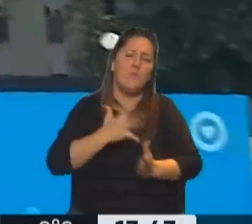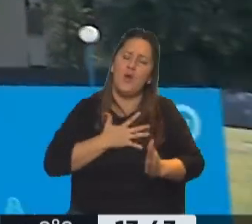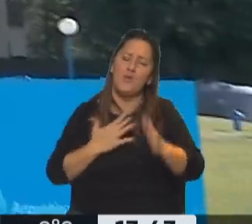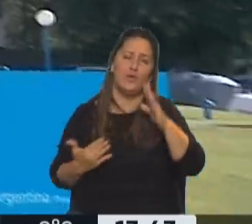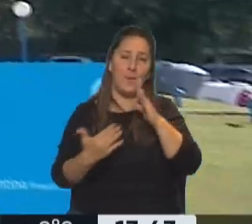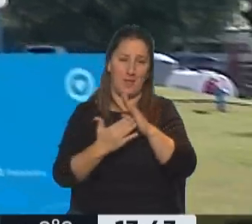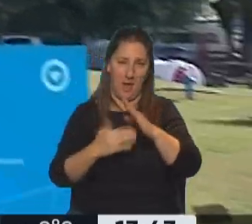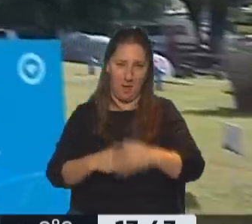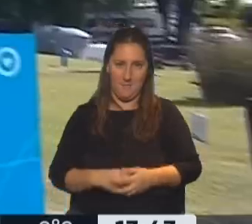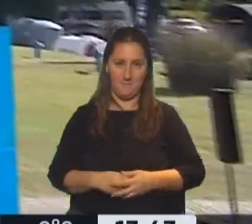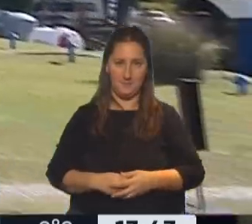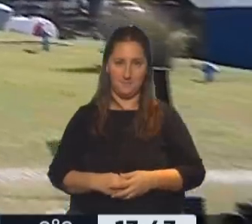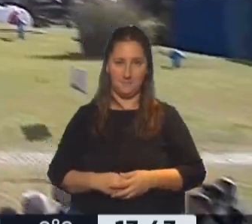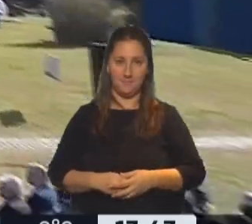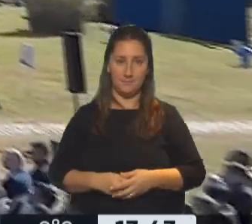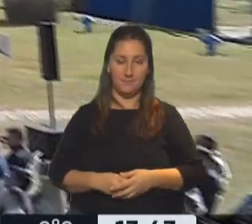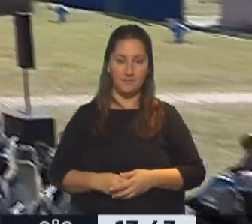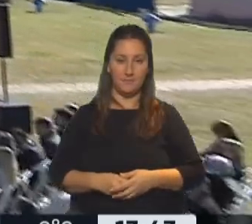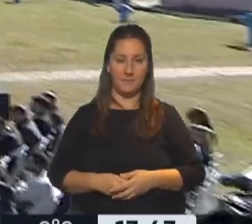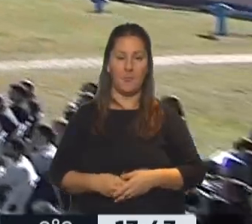central. Por eso,